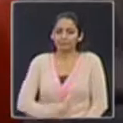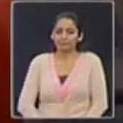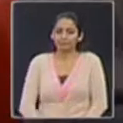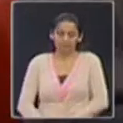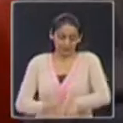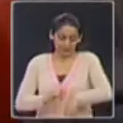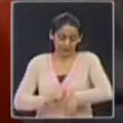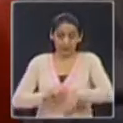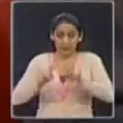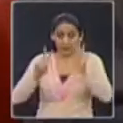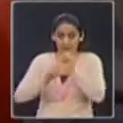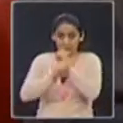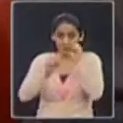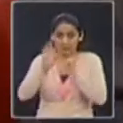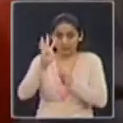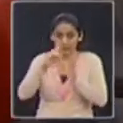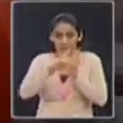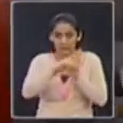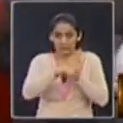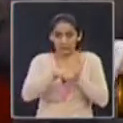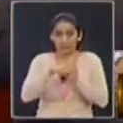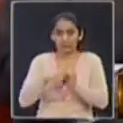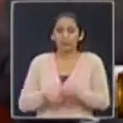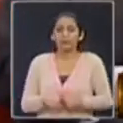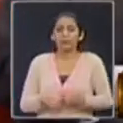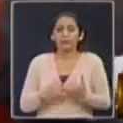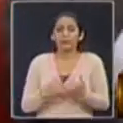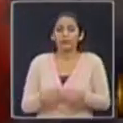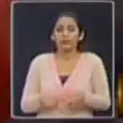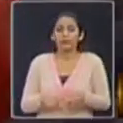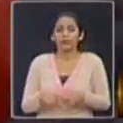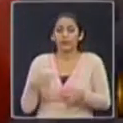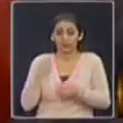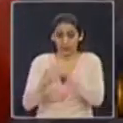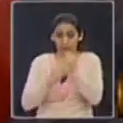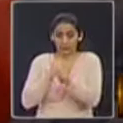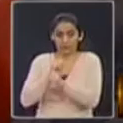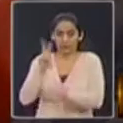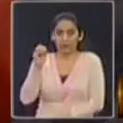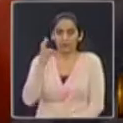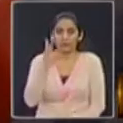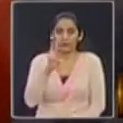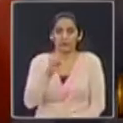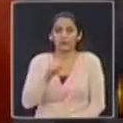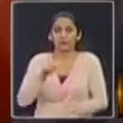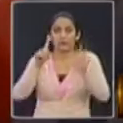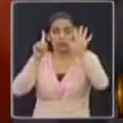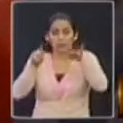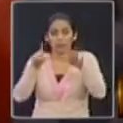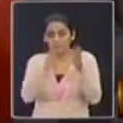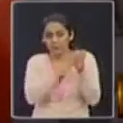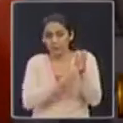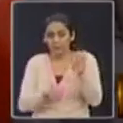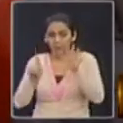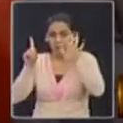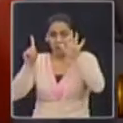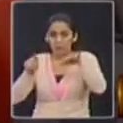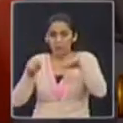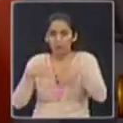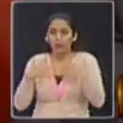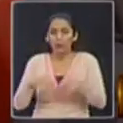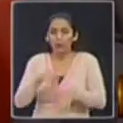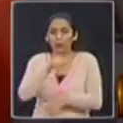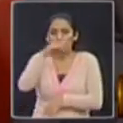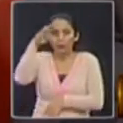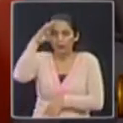De la mañana, 4 minutos. En el primer semestre de este año, la Policía Nacional ha incautado 56 toneladas de cocaína, según el